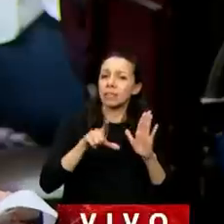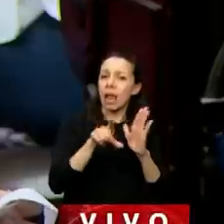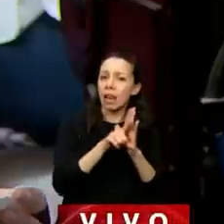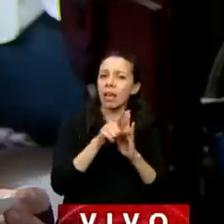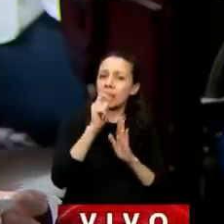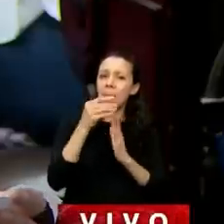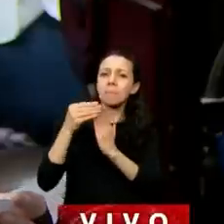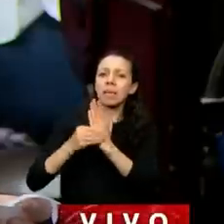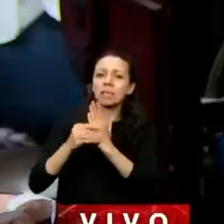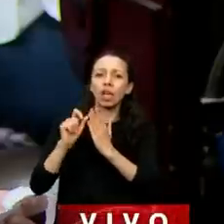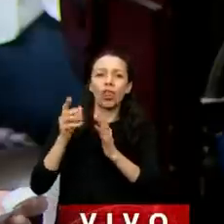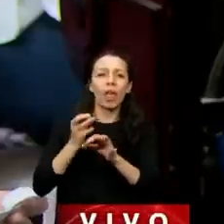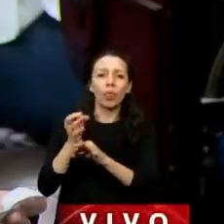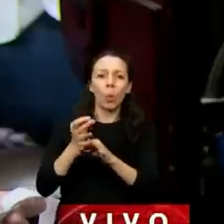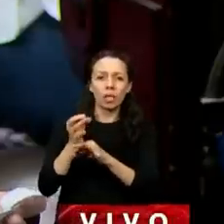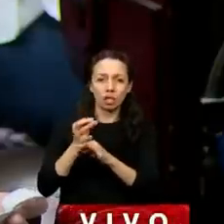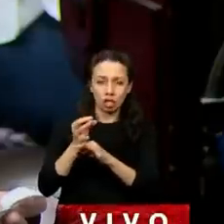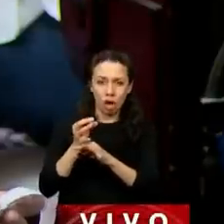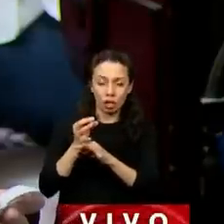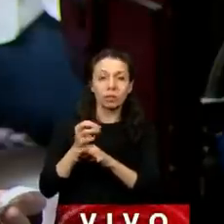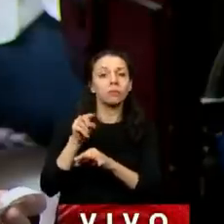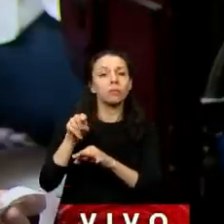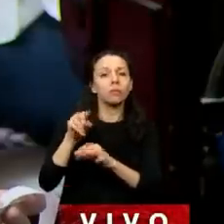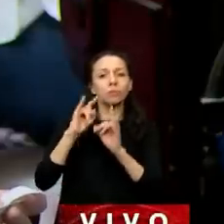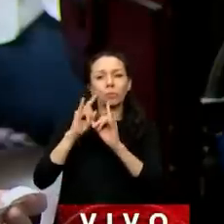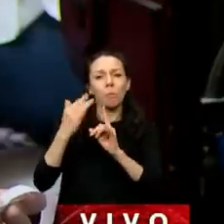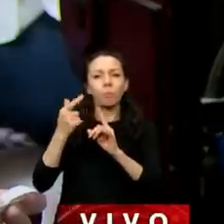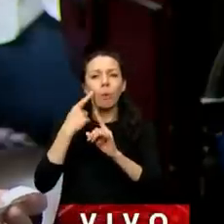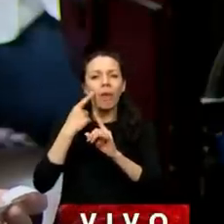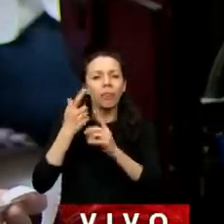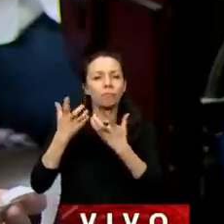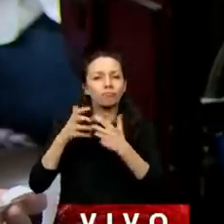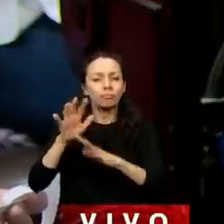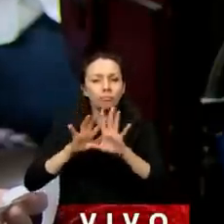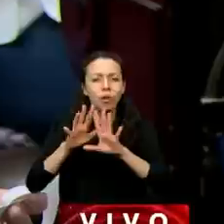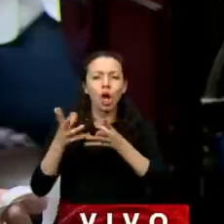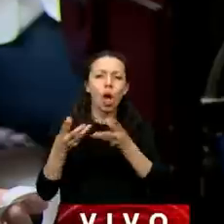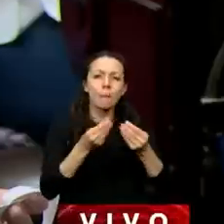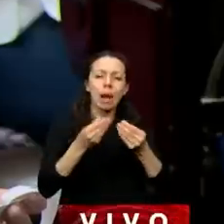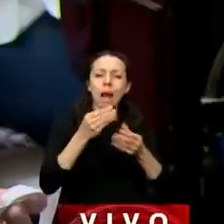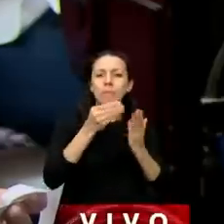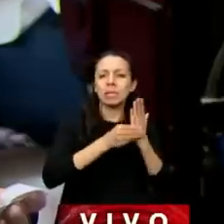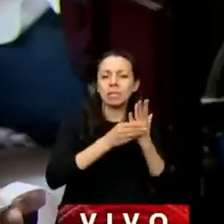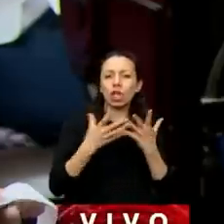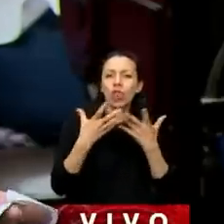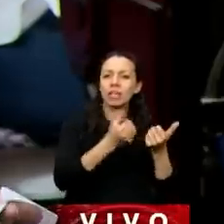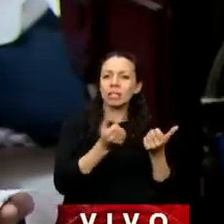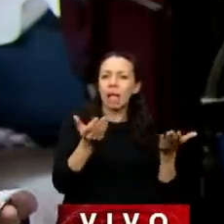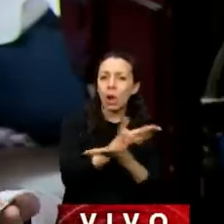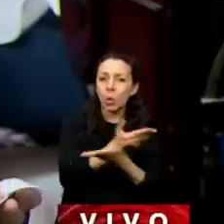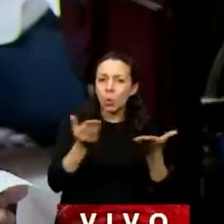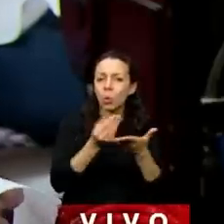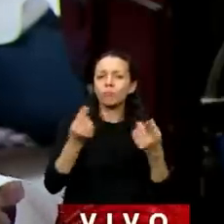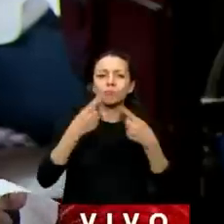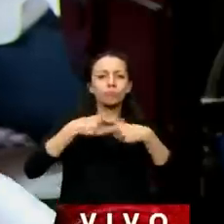será el Ministerio de Educación, quien podrá articular y cooperar con el Ministerio de Salud en todo aquello que